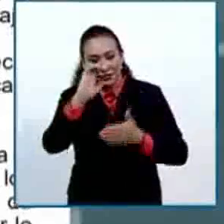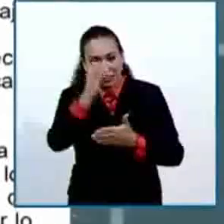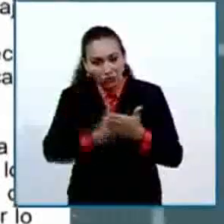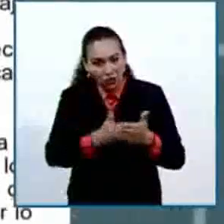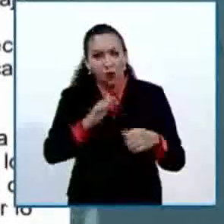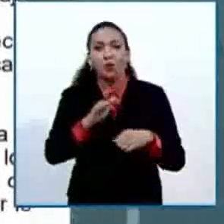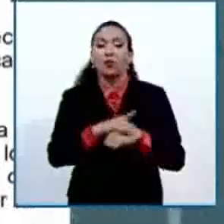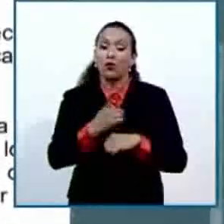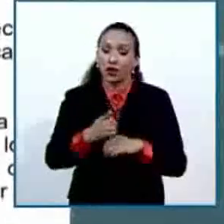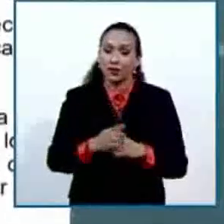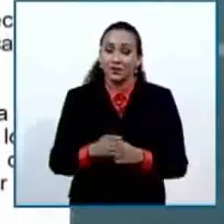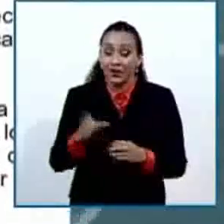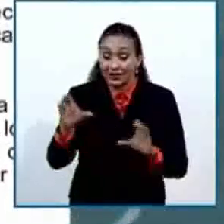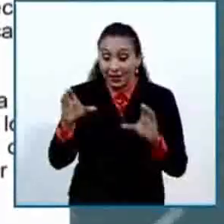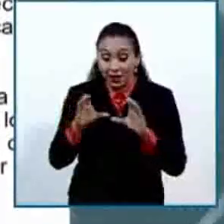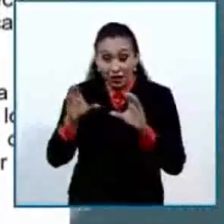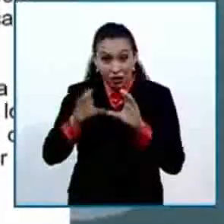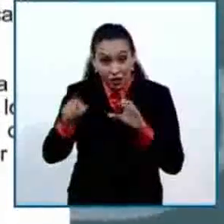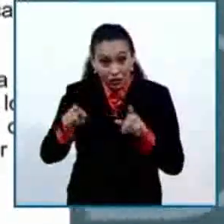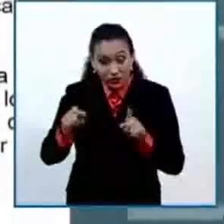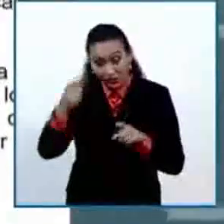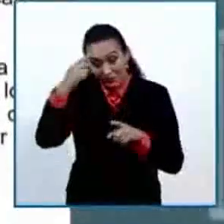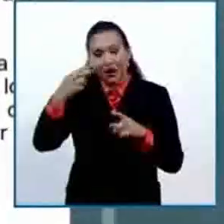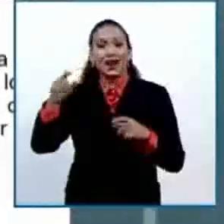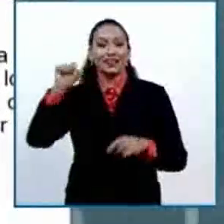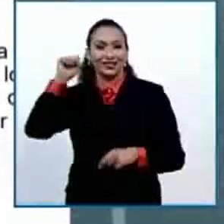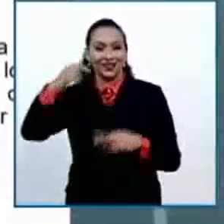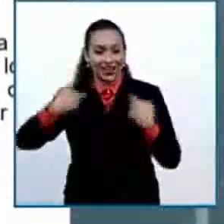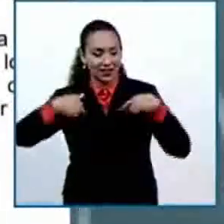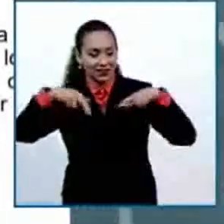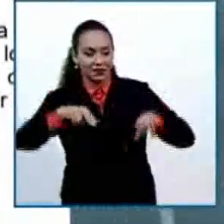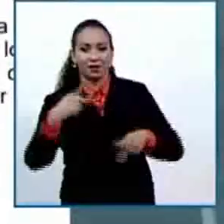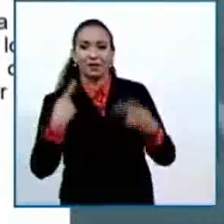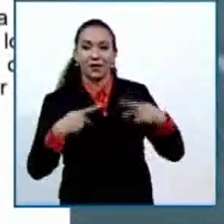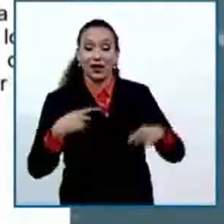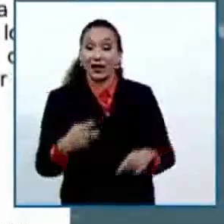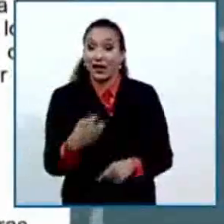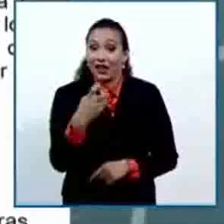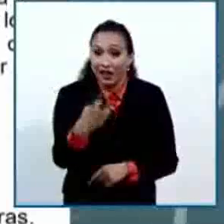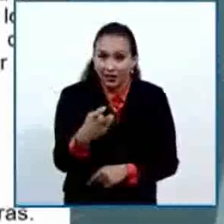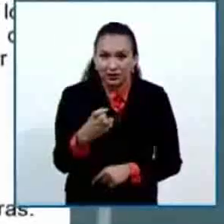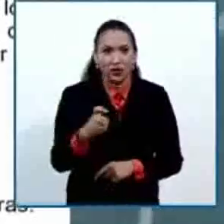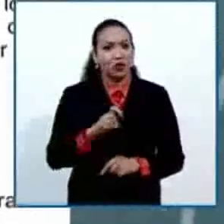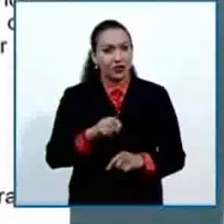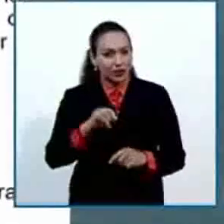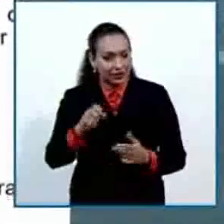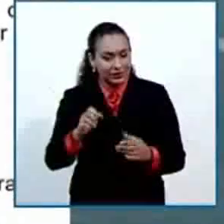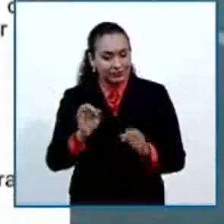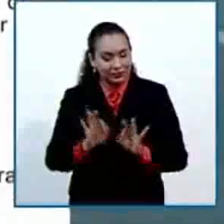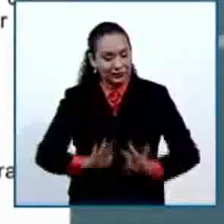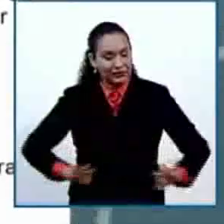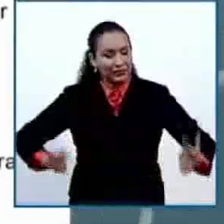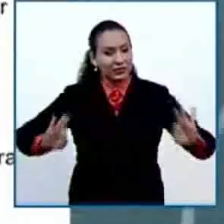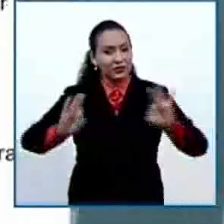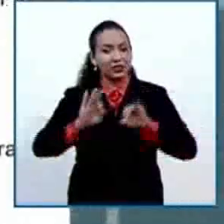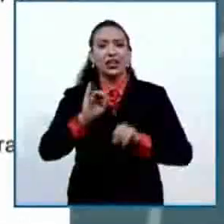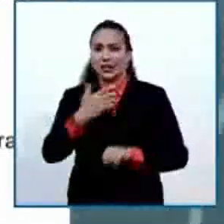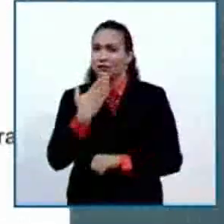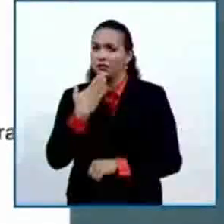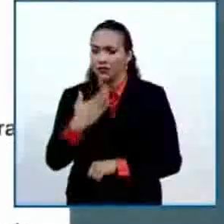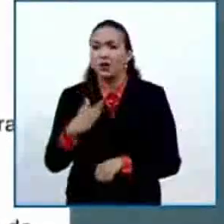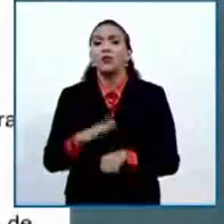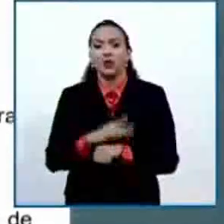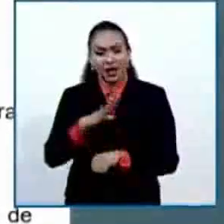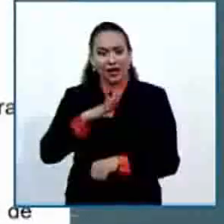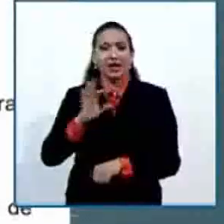la expedición de la constancia de representatividad constituye un acto definitivo contra el cual procede el